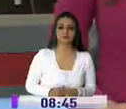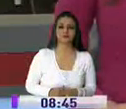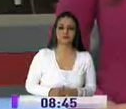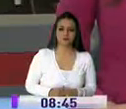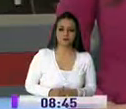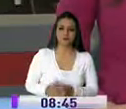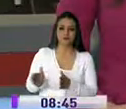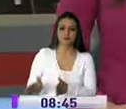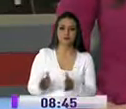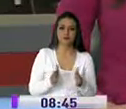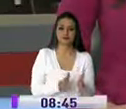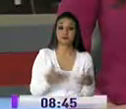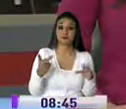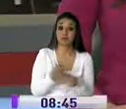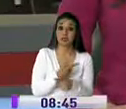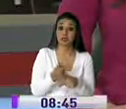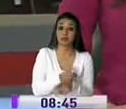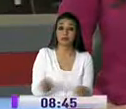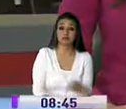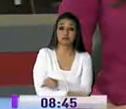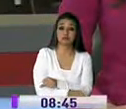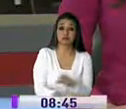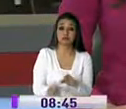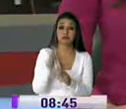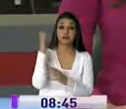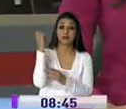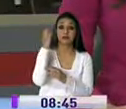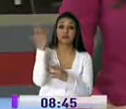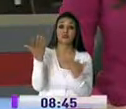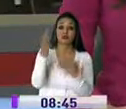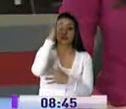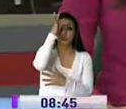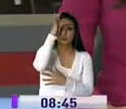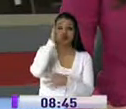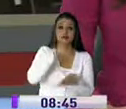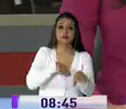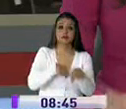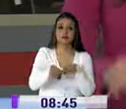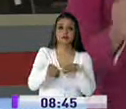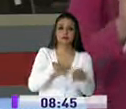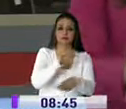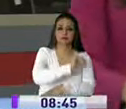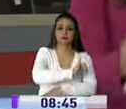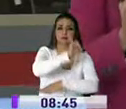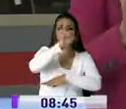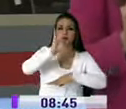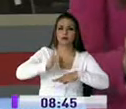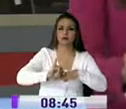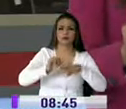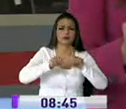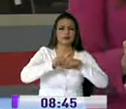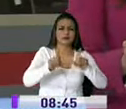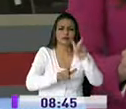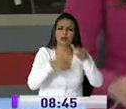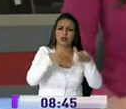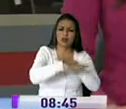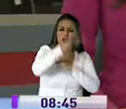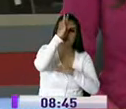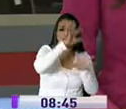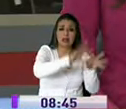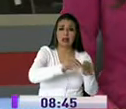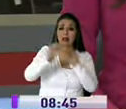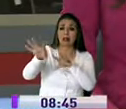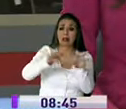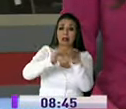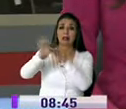Y una amenaza de bomba se registró en un hospital de la ciudad de Ibarra, provincia de Imbabura. Más de un centenar de pacientes fueron evacuados